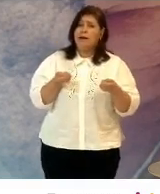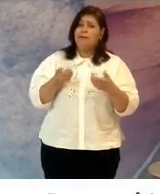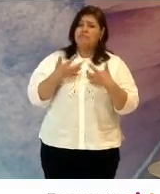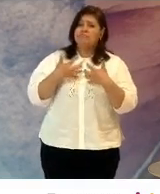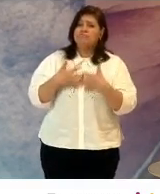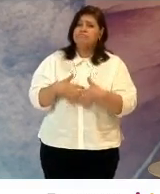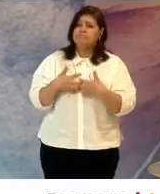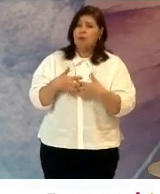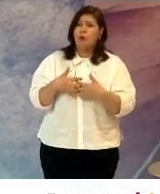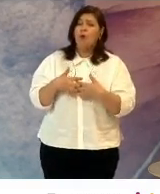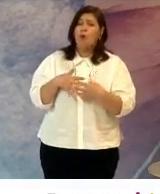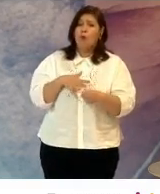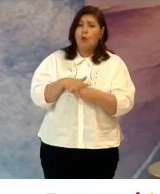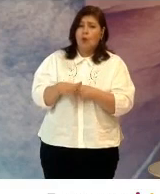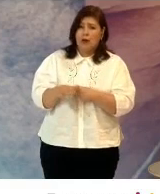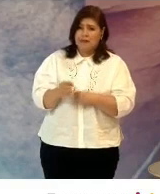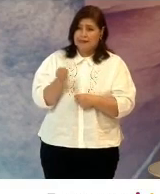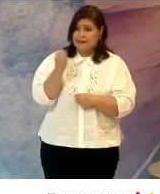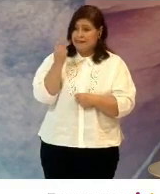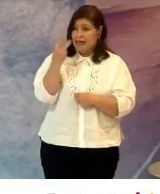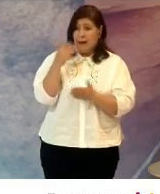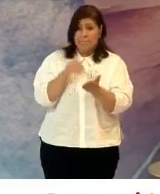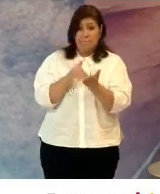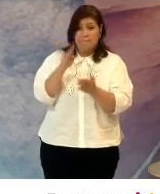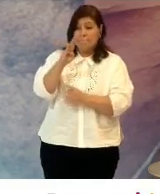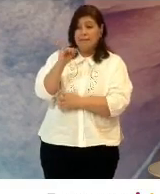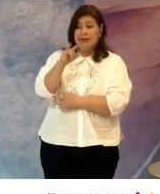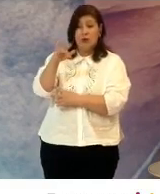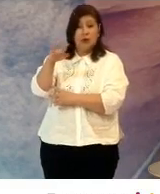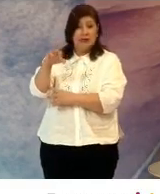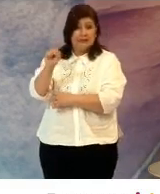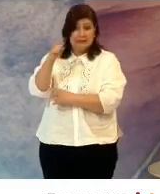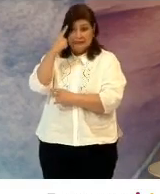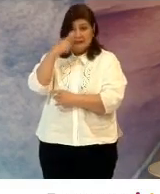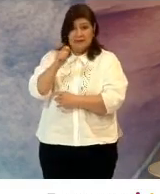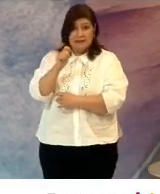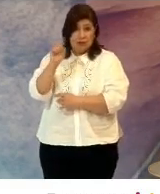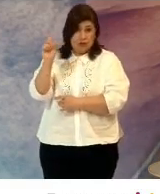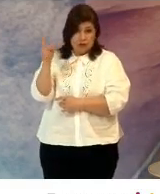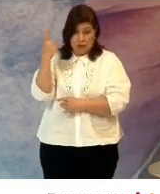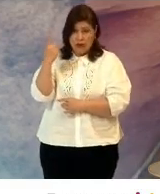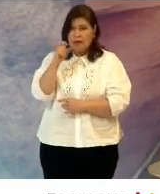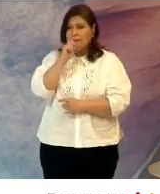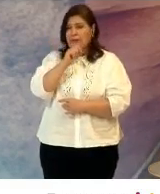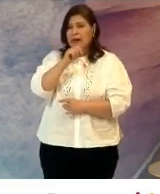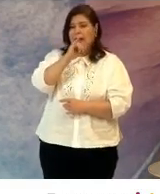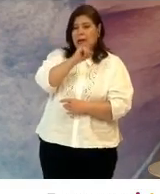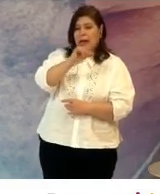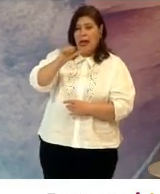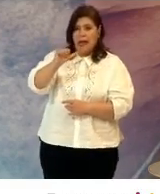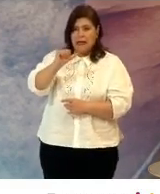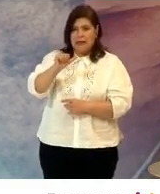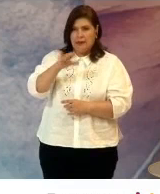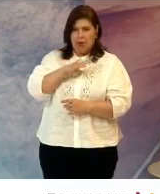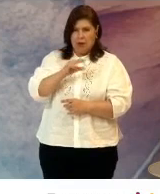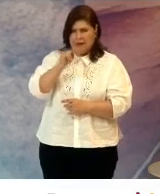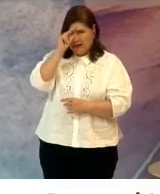industria de 3 billones de dólares, y la inteligencia artificial no es buena o